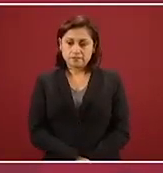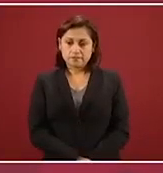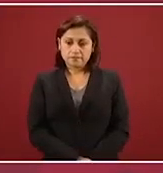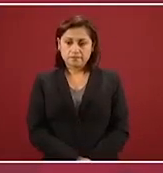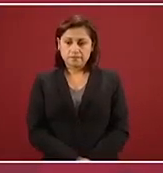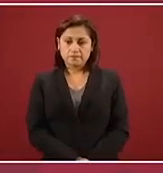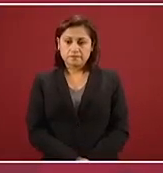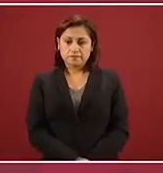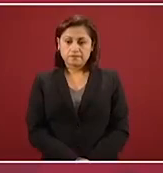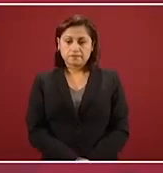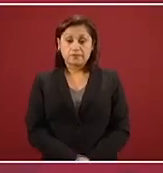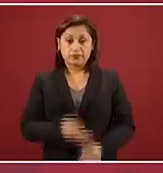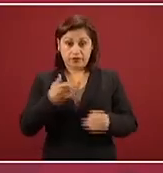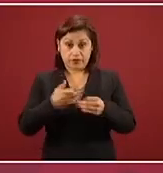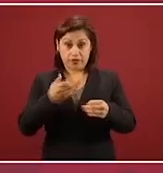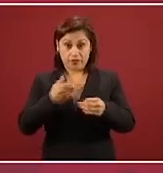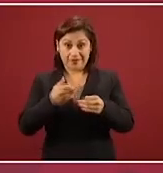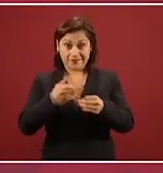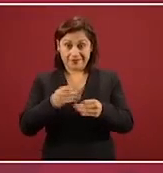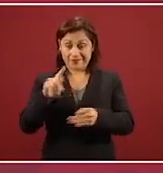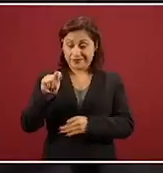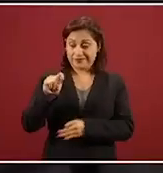esta es una prueba, lo del tratado.